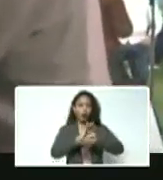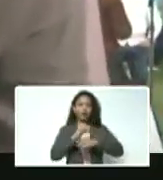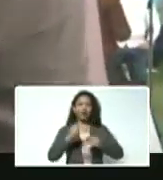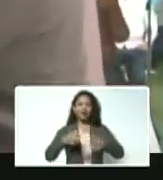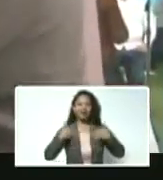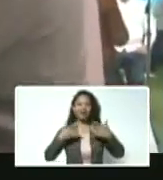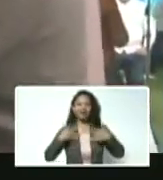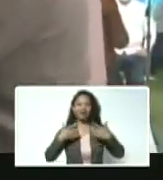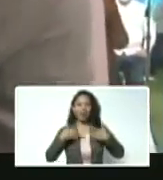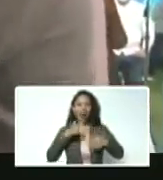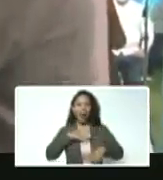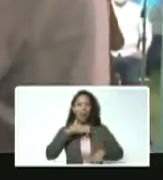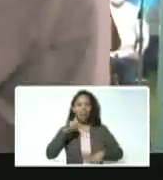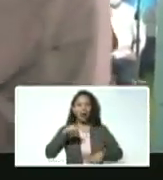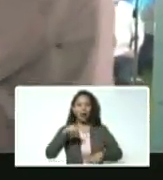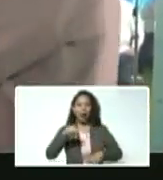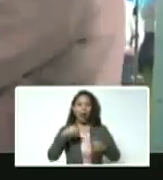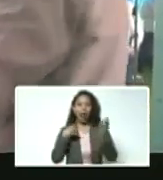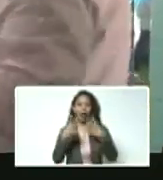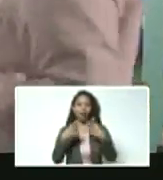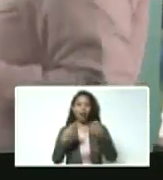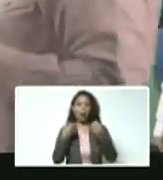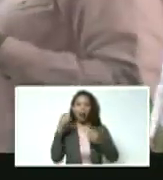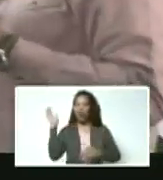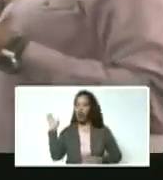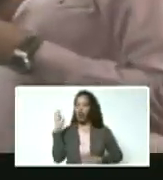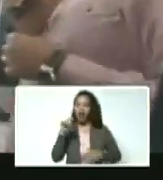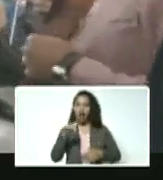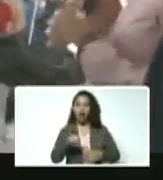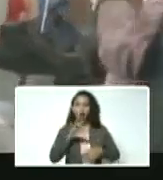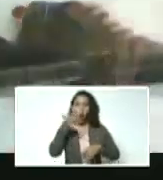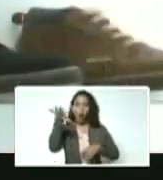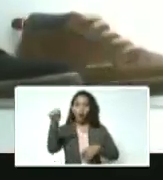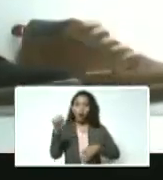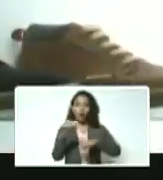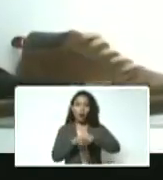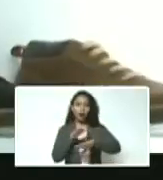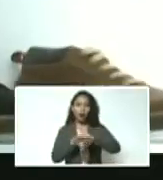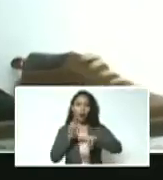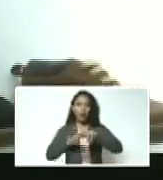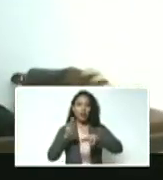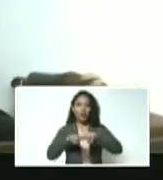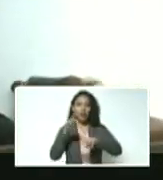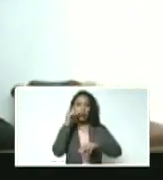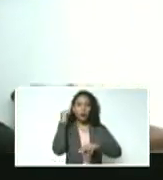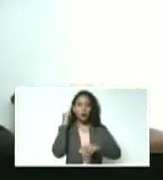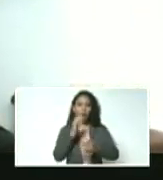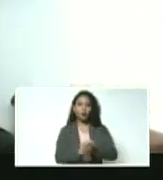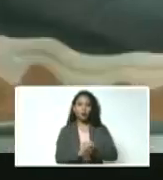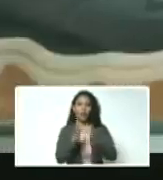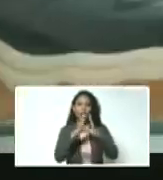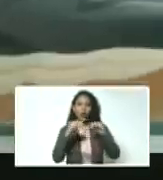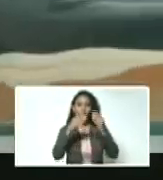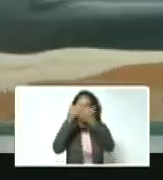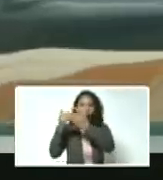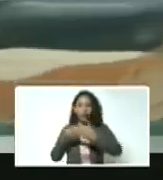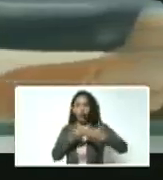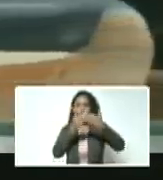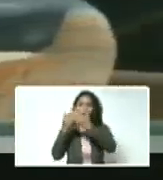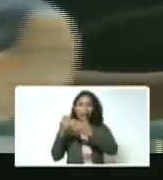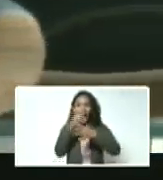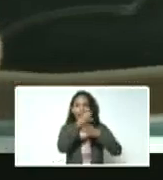mucho en esta expoferia, para que vengan pues a comprarle su calzado a sus niños, niños y a todos los estudiantes, la